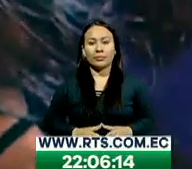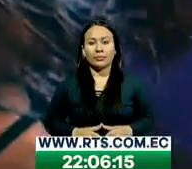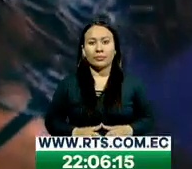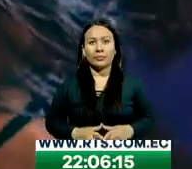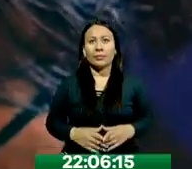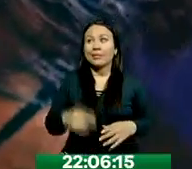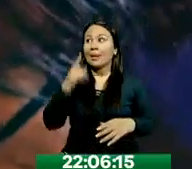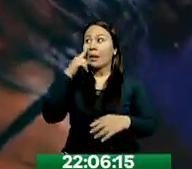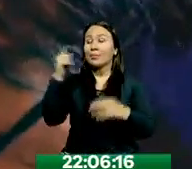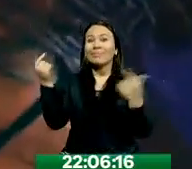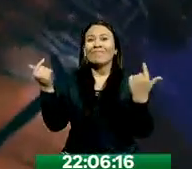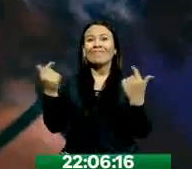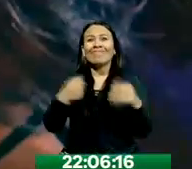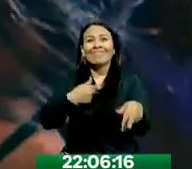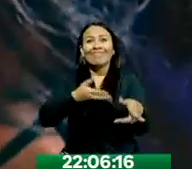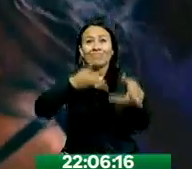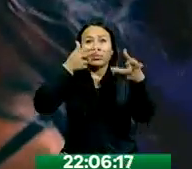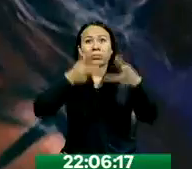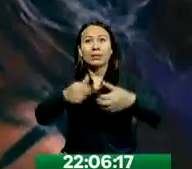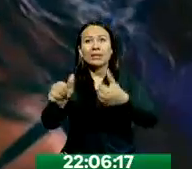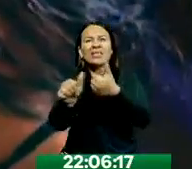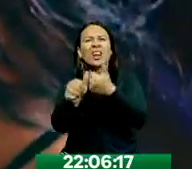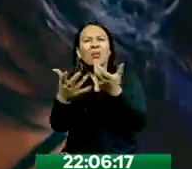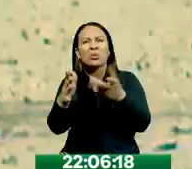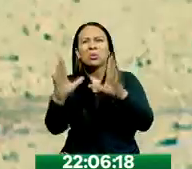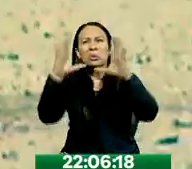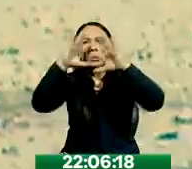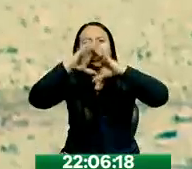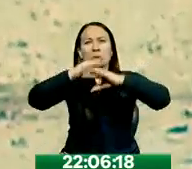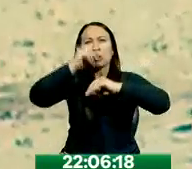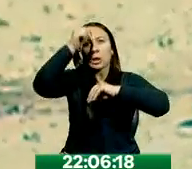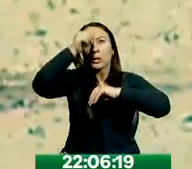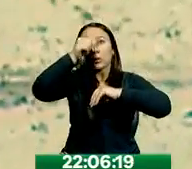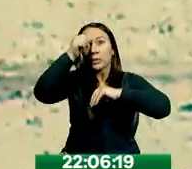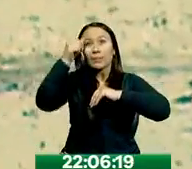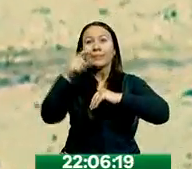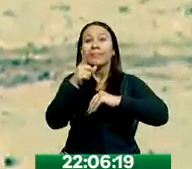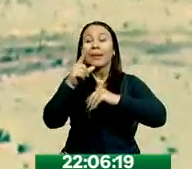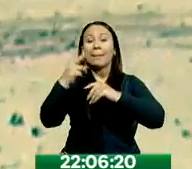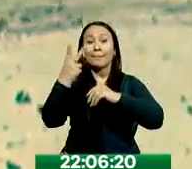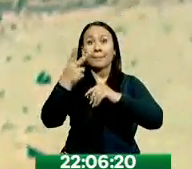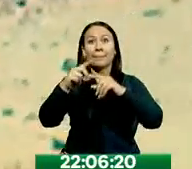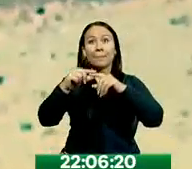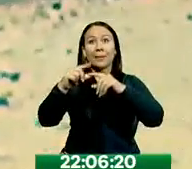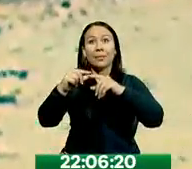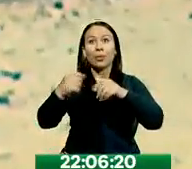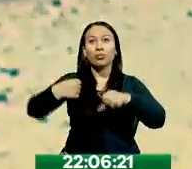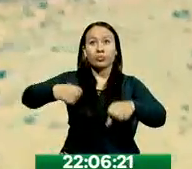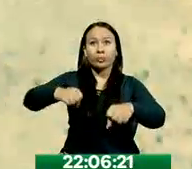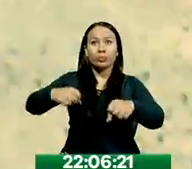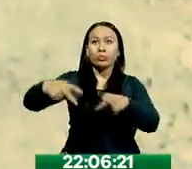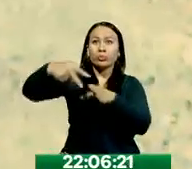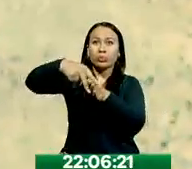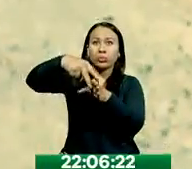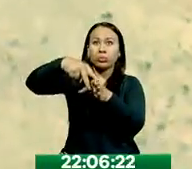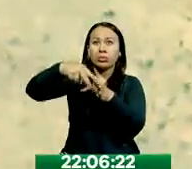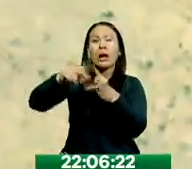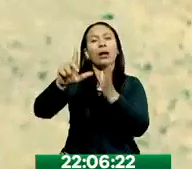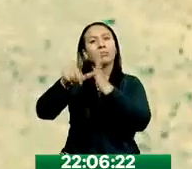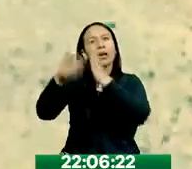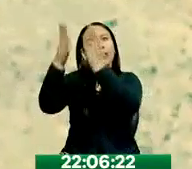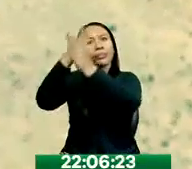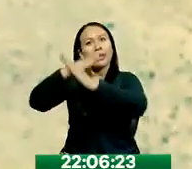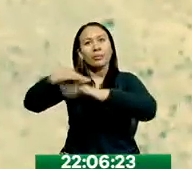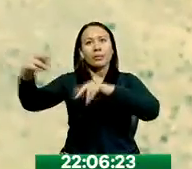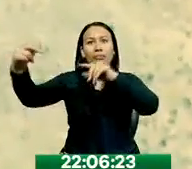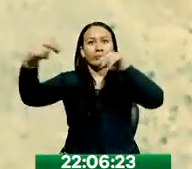el crimen habría ocurrido cerca de la medianoche del domingo los tres primos viajaban a bordo de una motocicleta regresaban de este